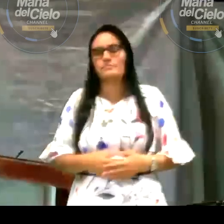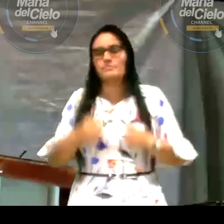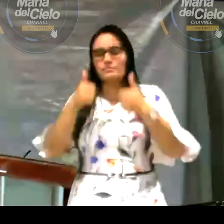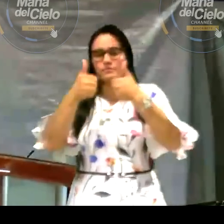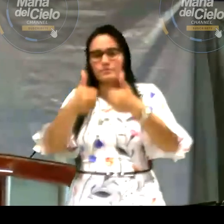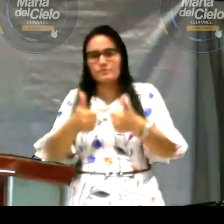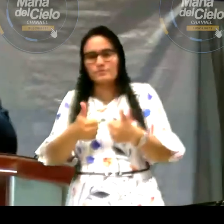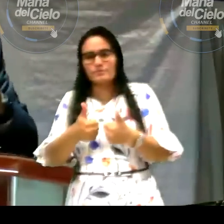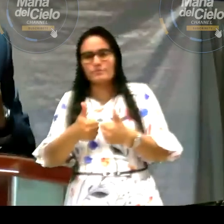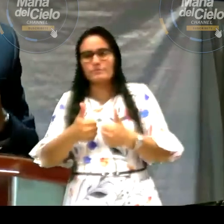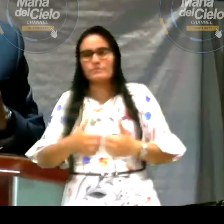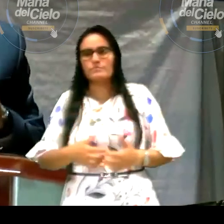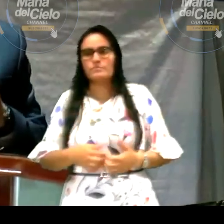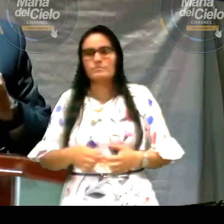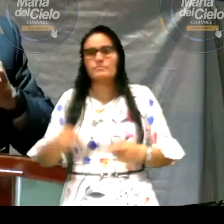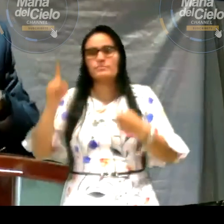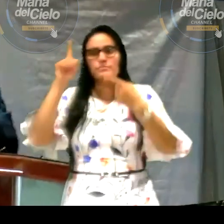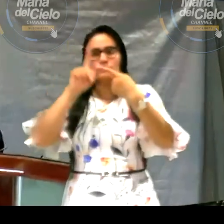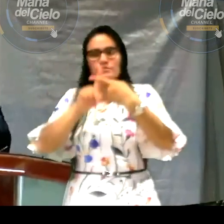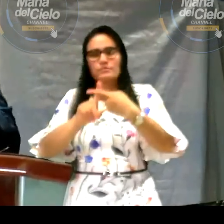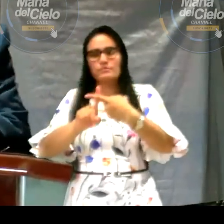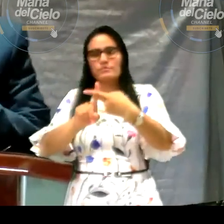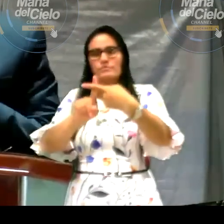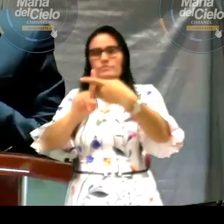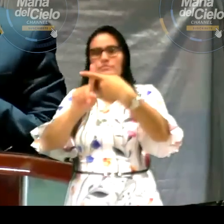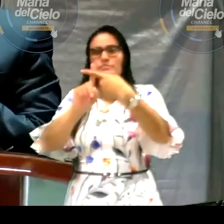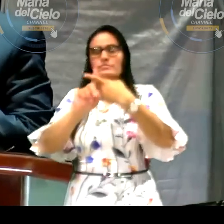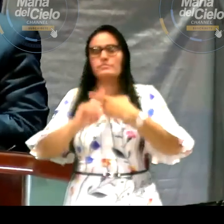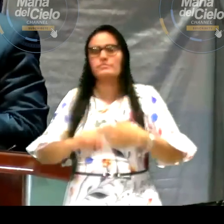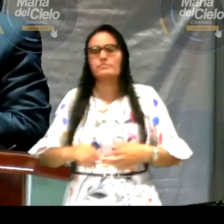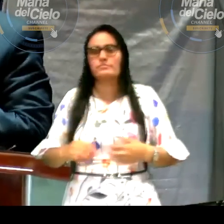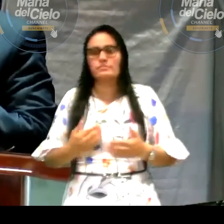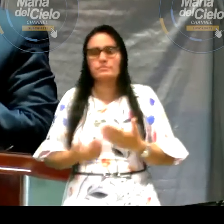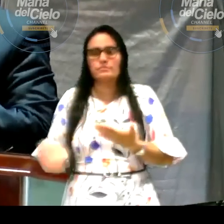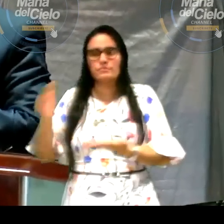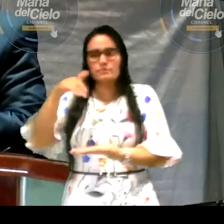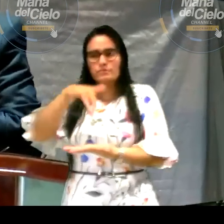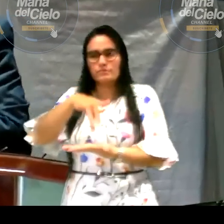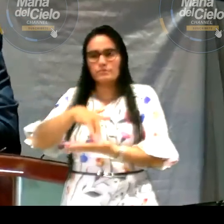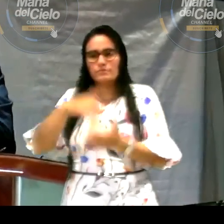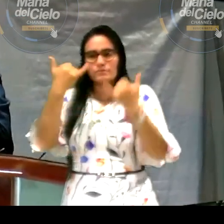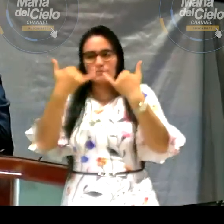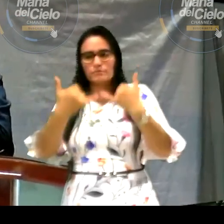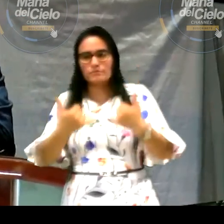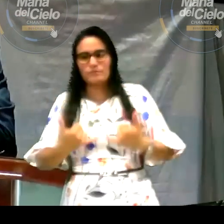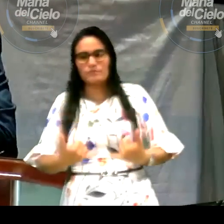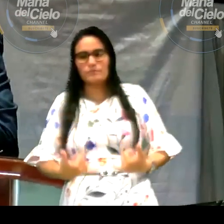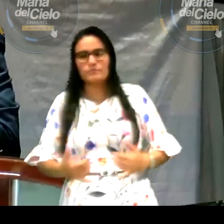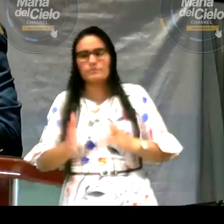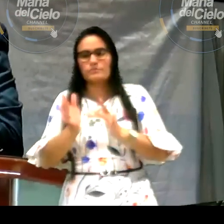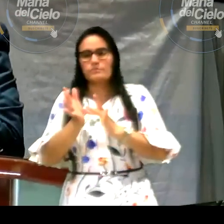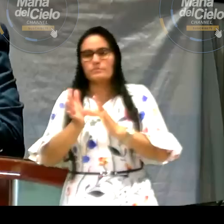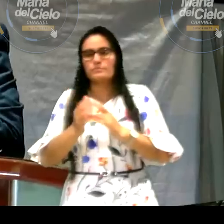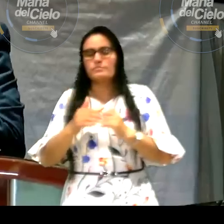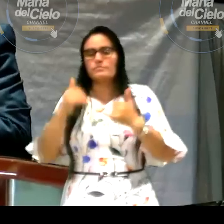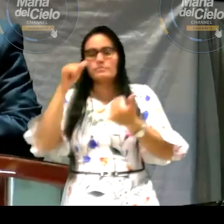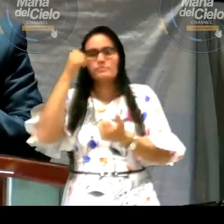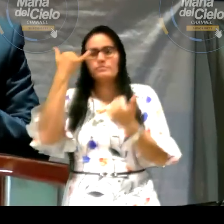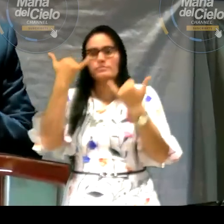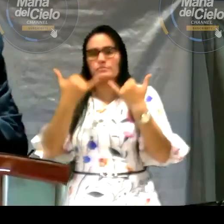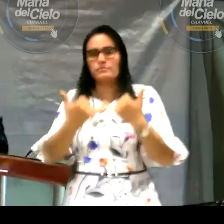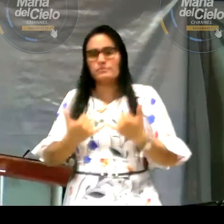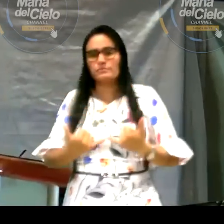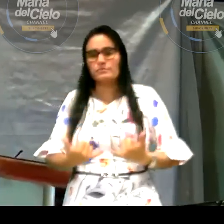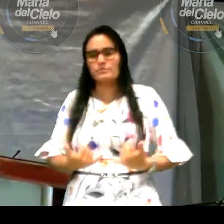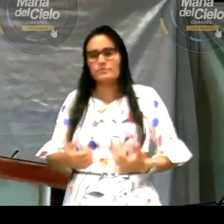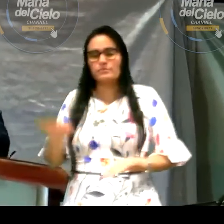Si hubieses colgado cuando te ibas a colgar, no tendrías aquí hoy la oportunidad. Jesús está aquí en el momento preciso. Si